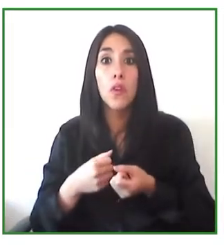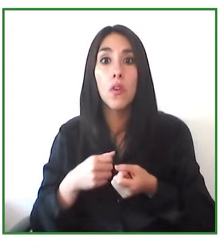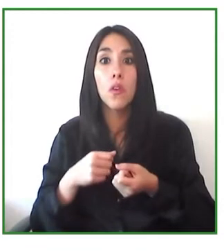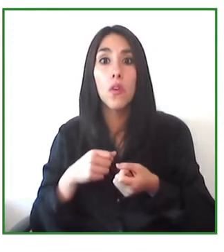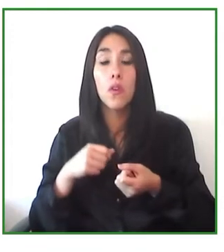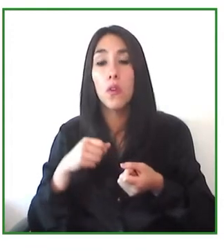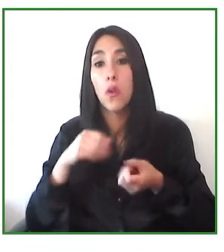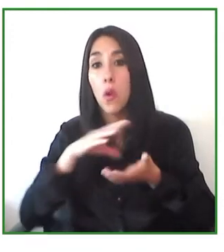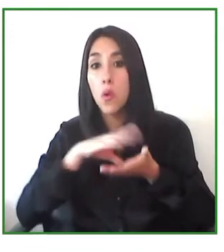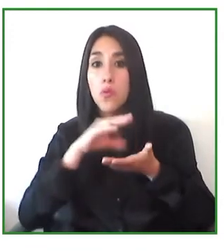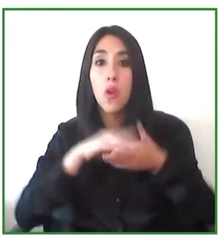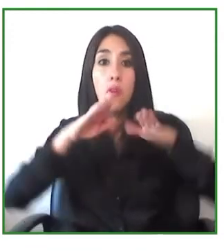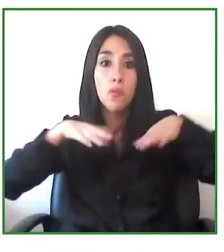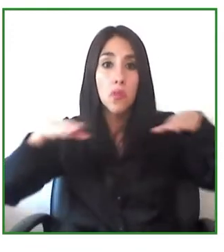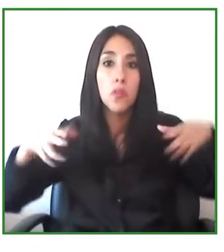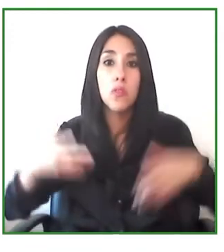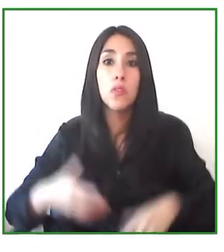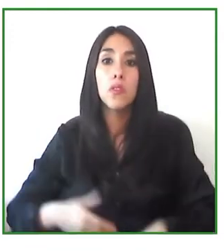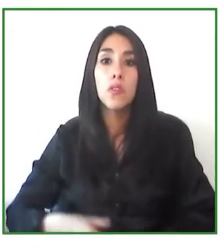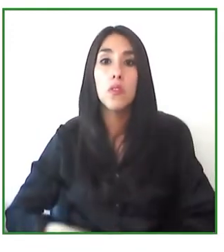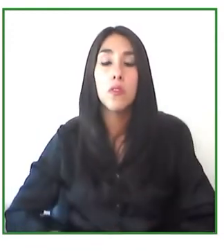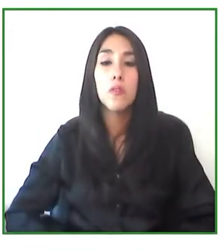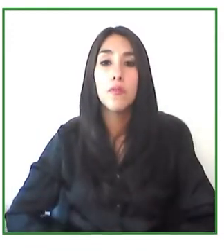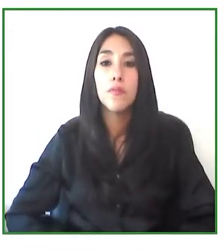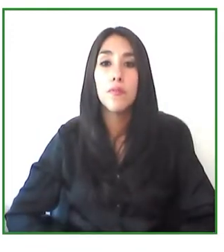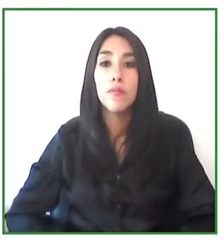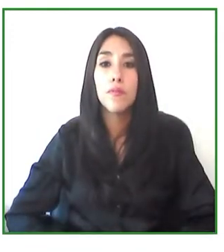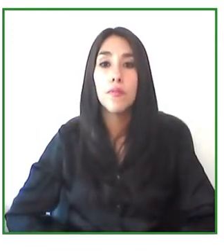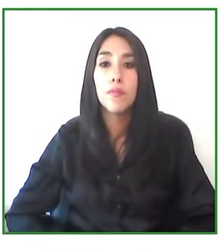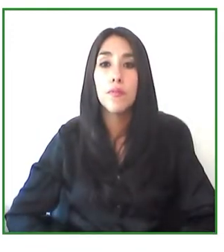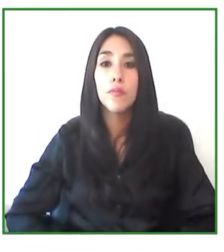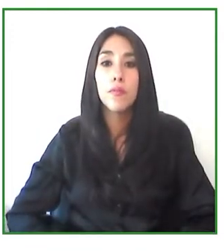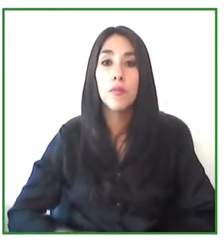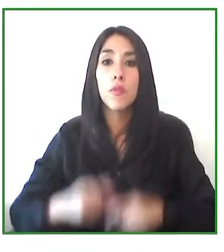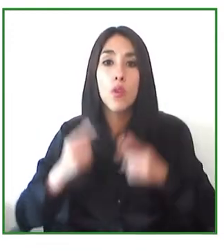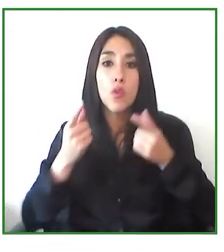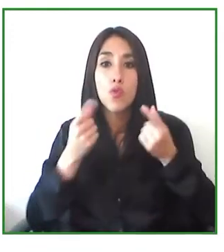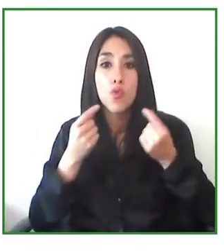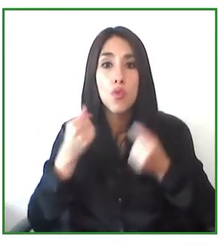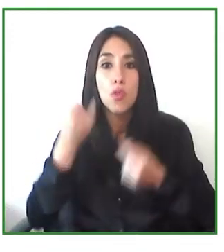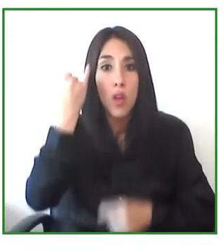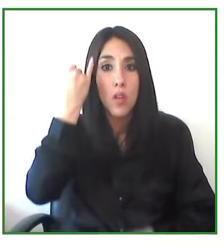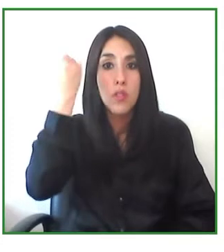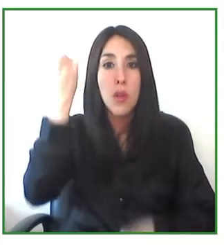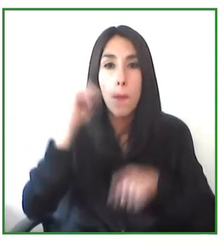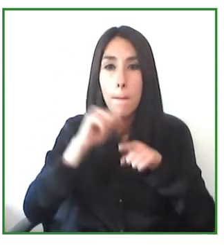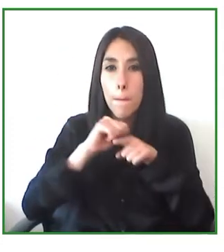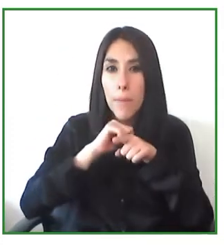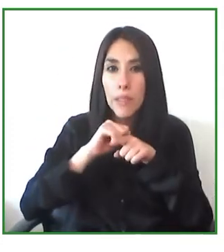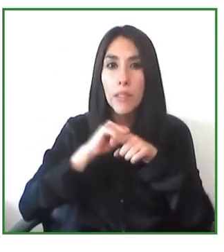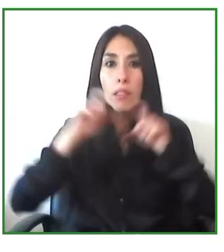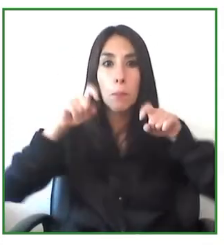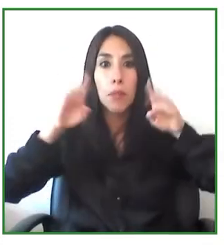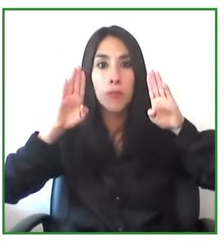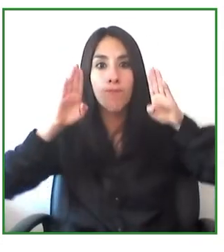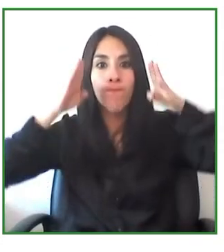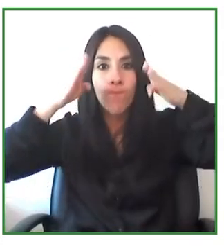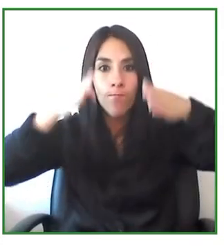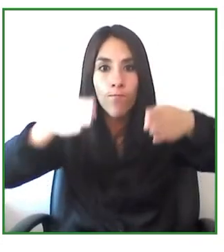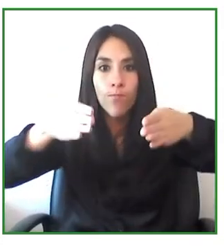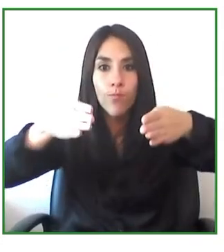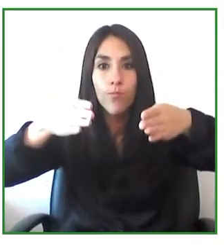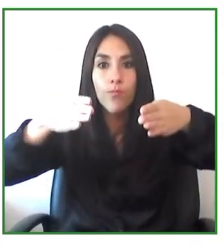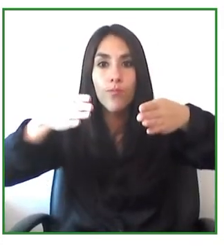mejor hubiese que crear ejercicios que estuviesen más orientados a ello, pero incorporamos